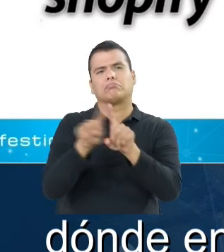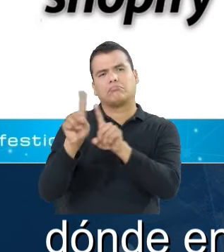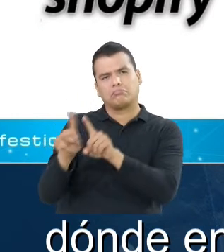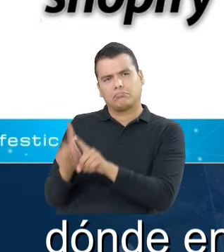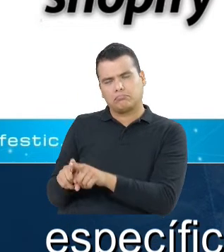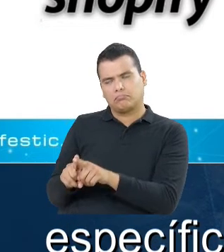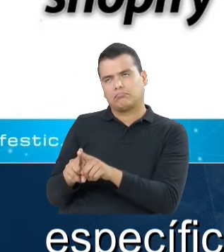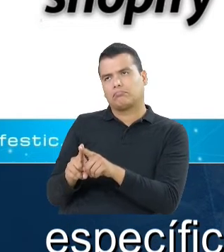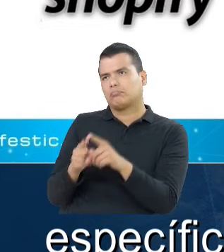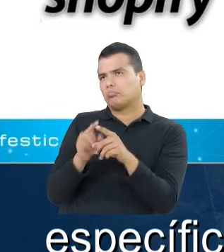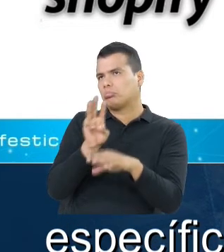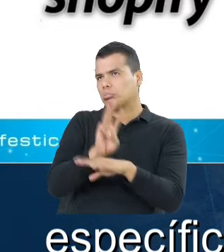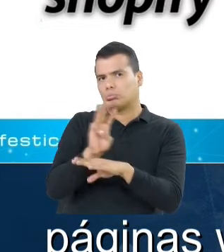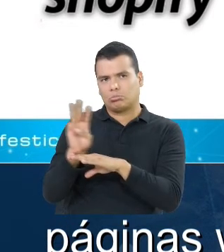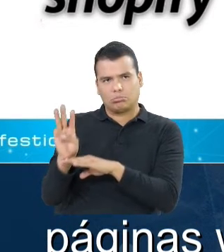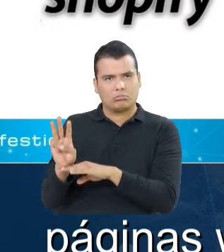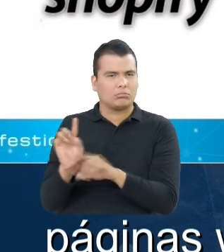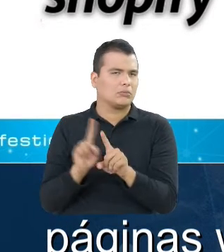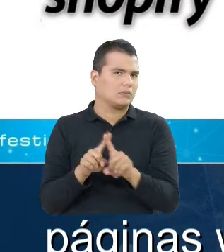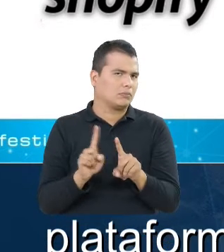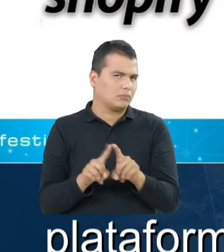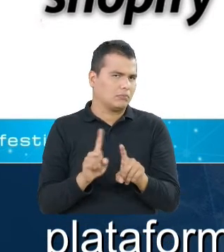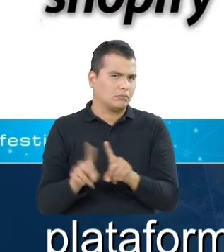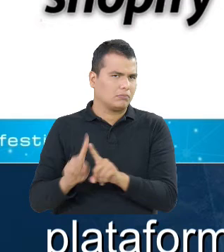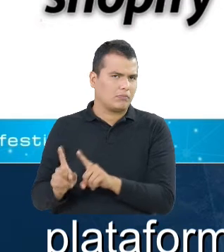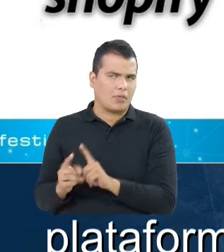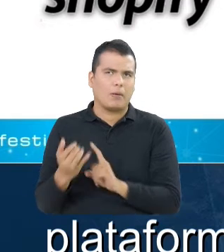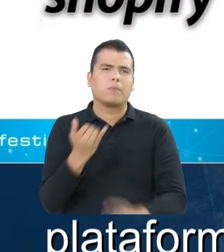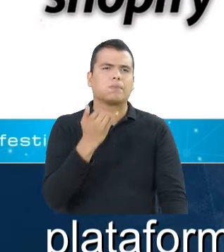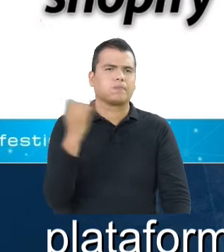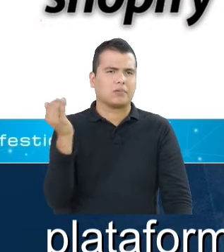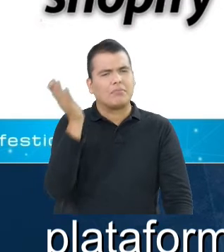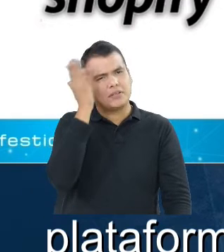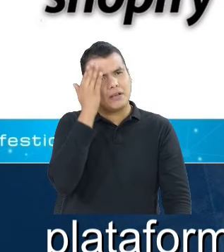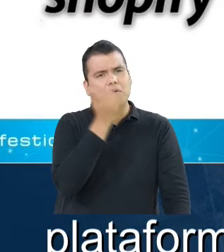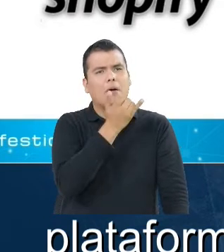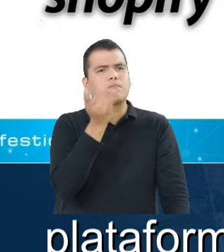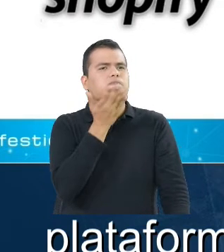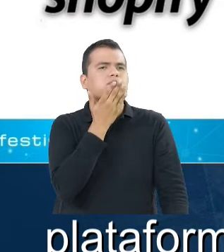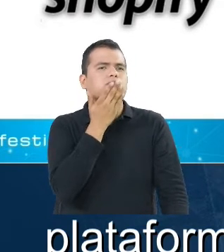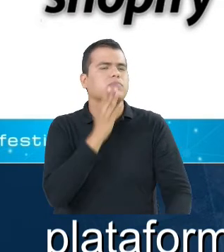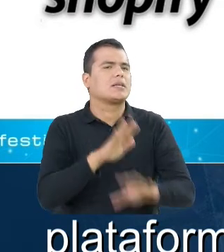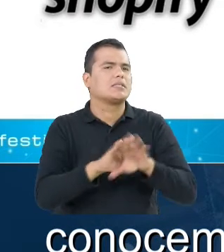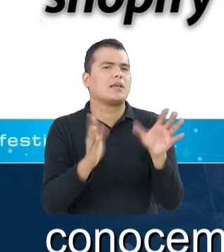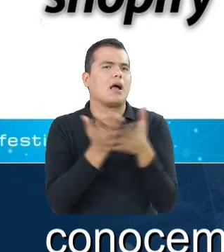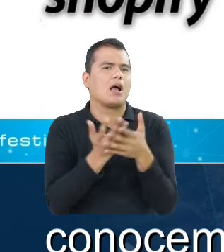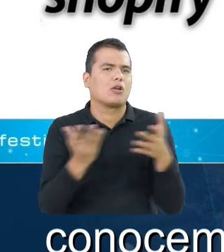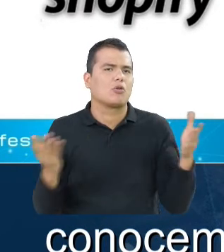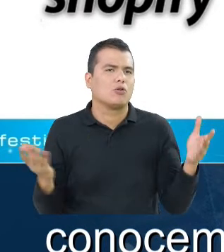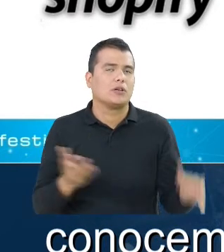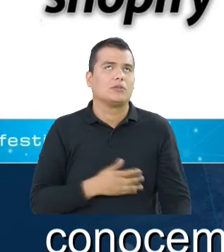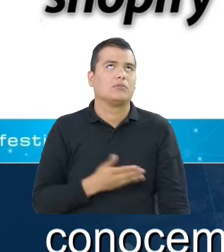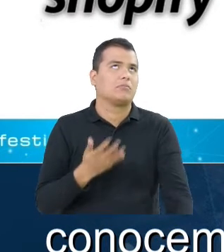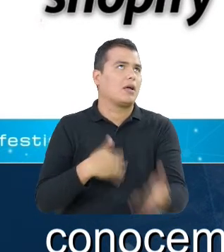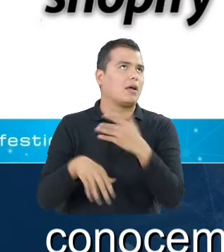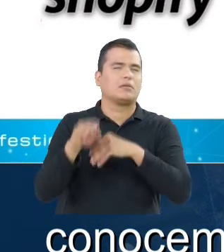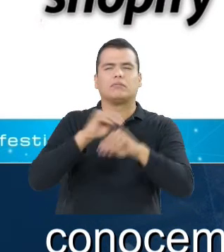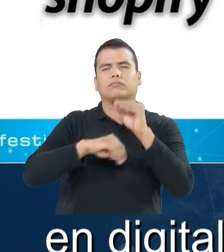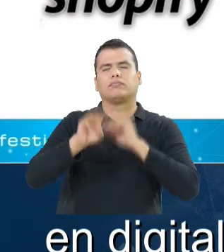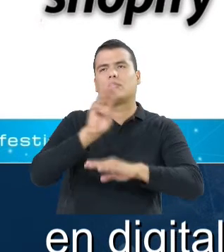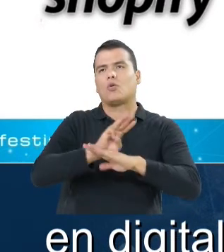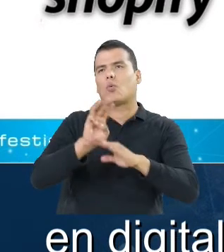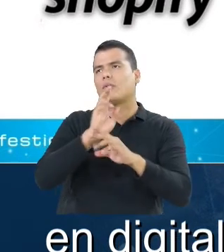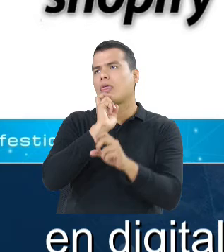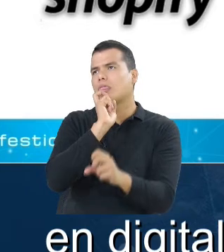nosotros conocemos, ya es muy fácil vender en digital porque ya todo está hecho. Antes hacer una página web era un dolor de